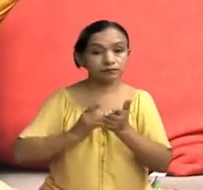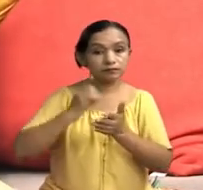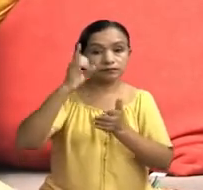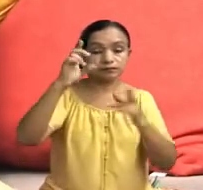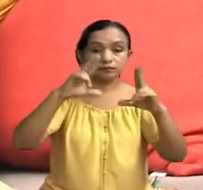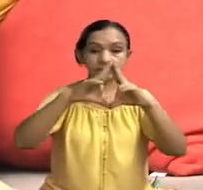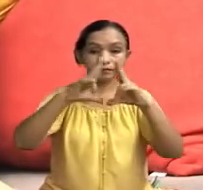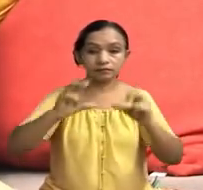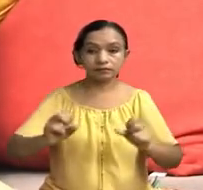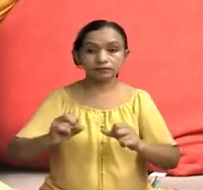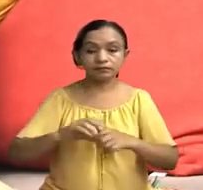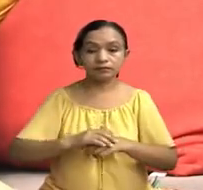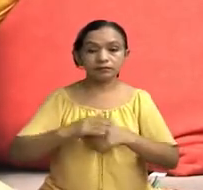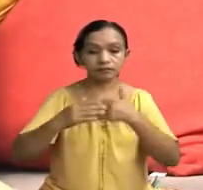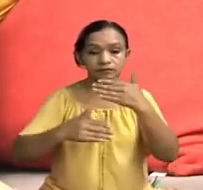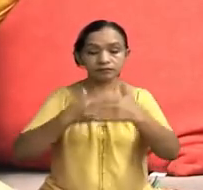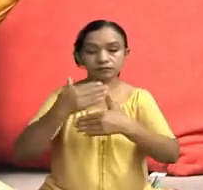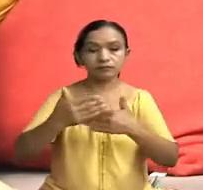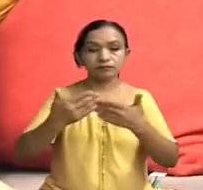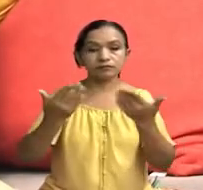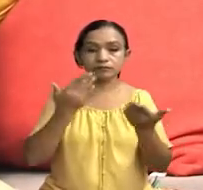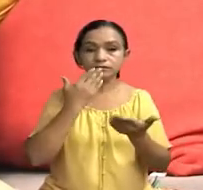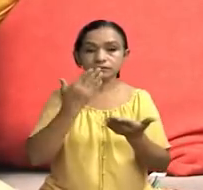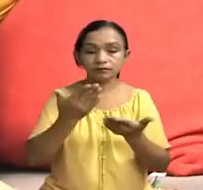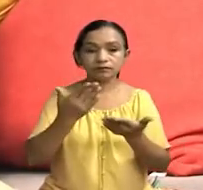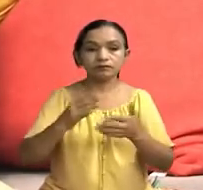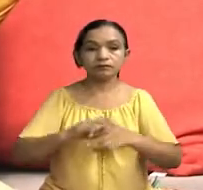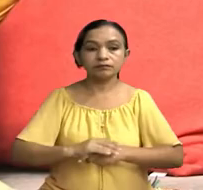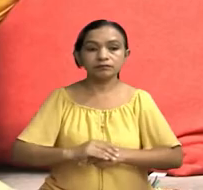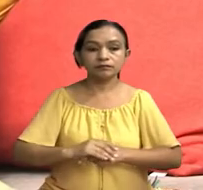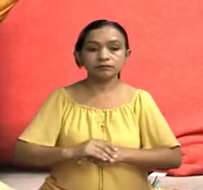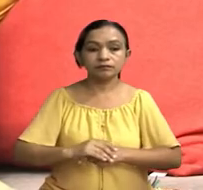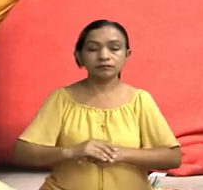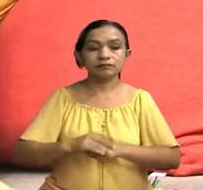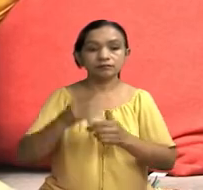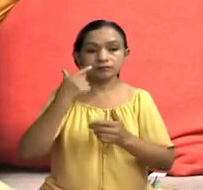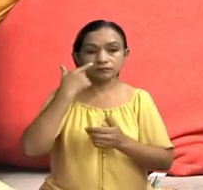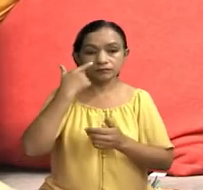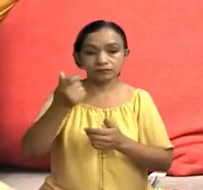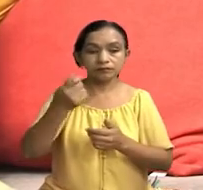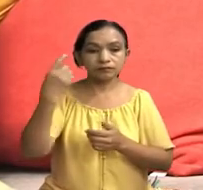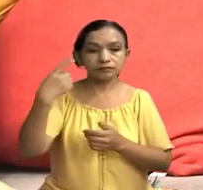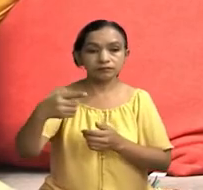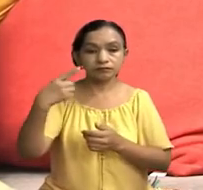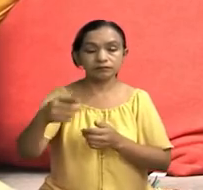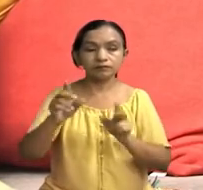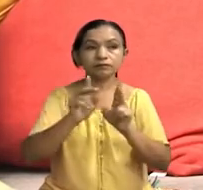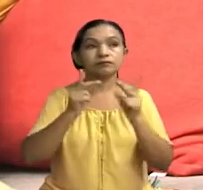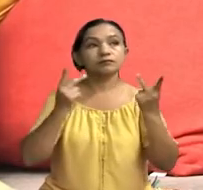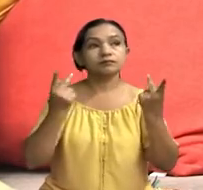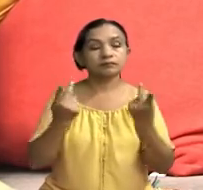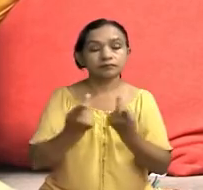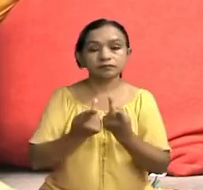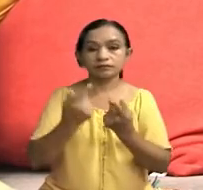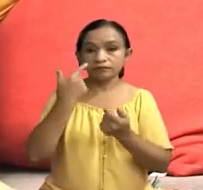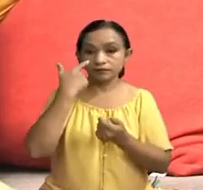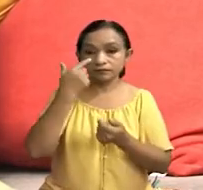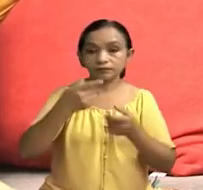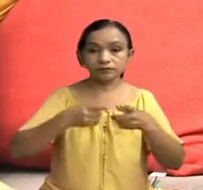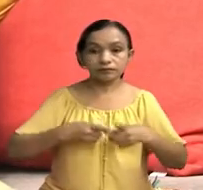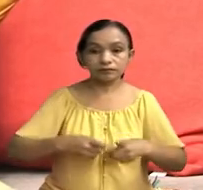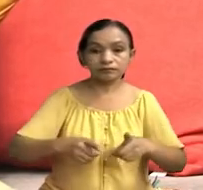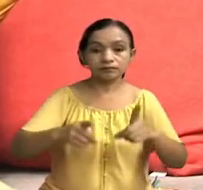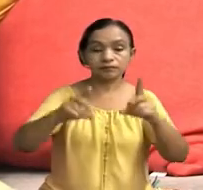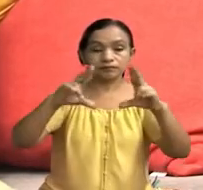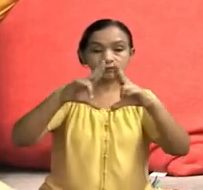país, que ha venido caminando con buenos pasos, que ha venido reconociendo los derechos del pueblo, que reconoce la dignidad de la